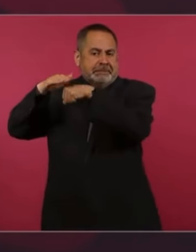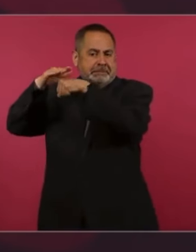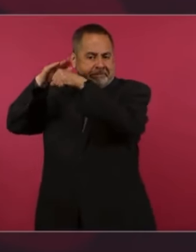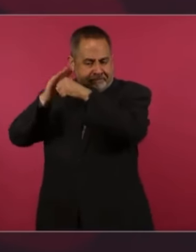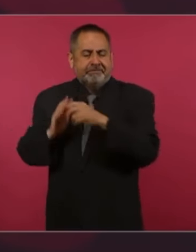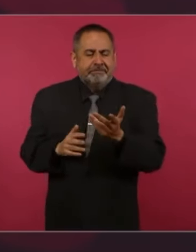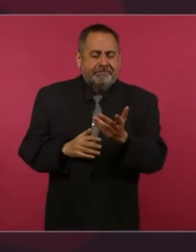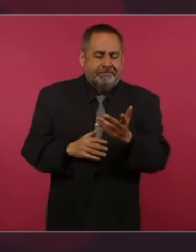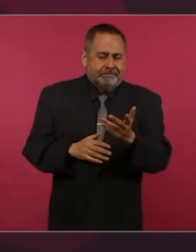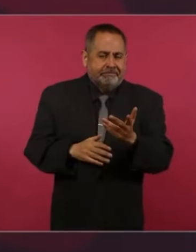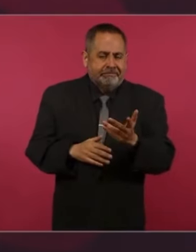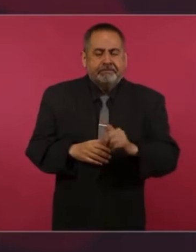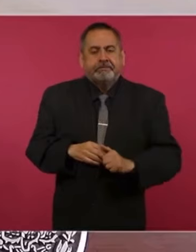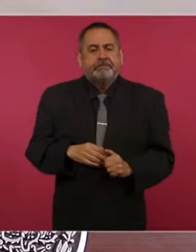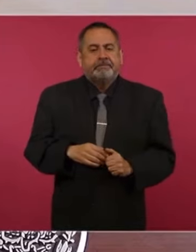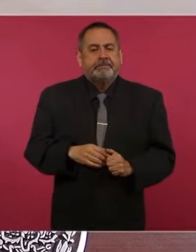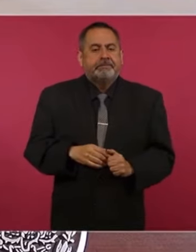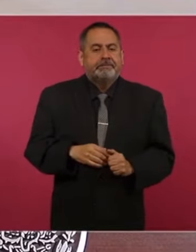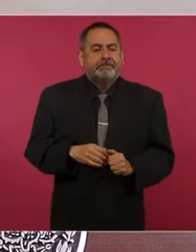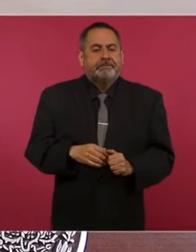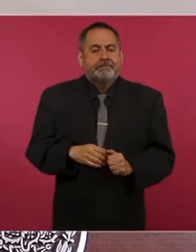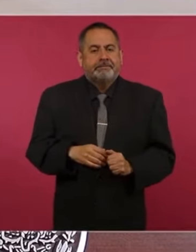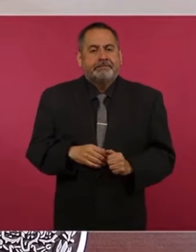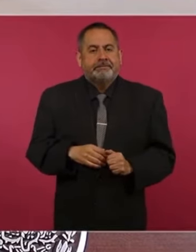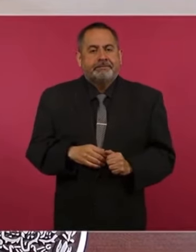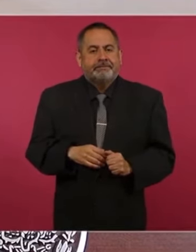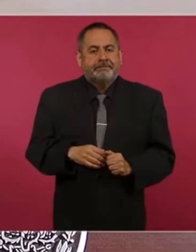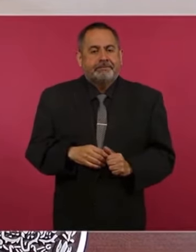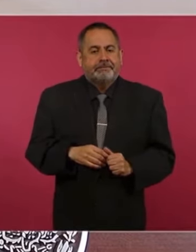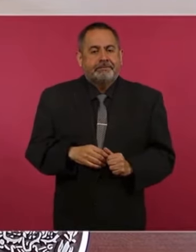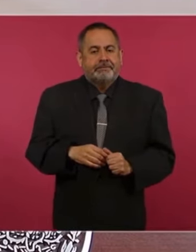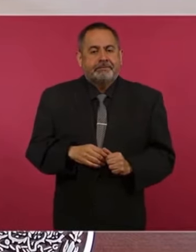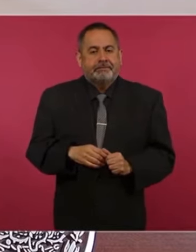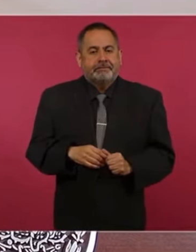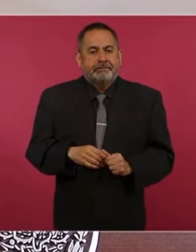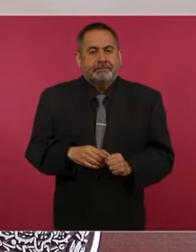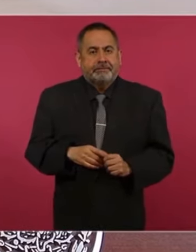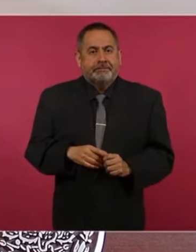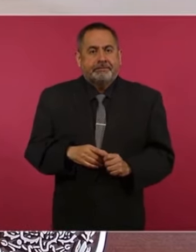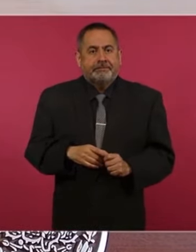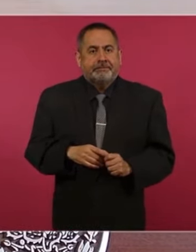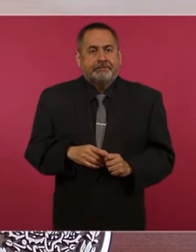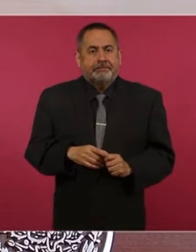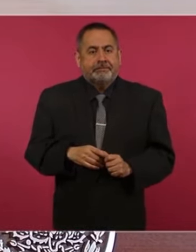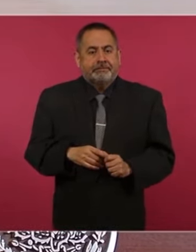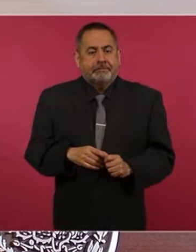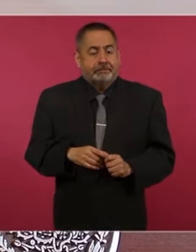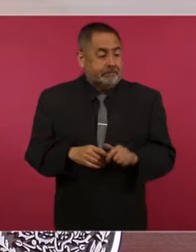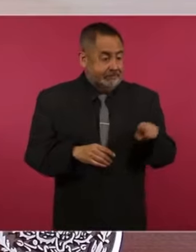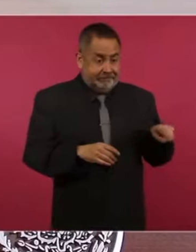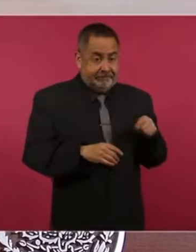le